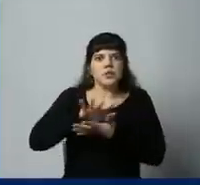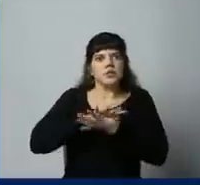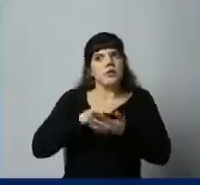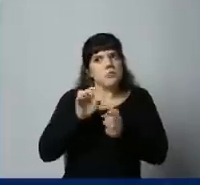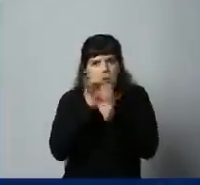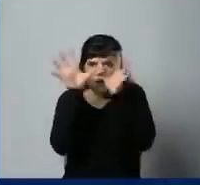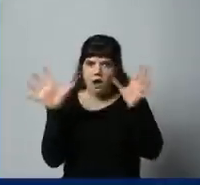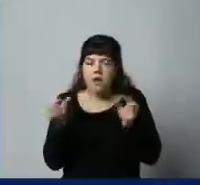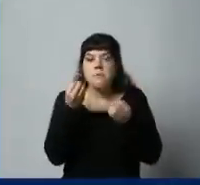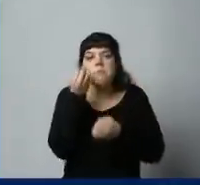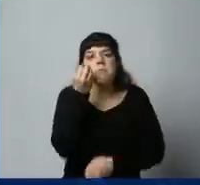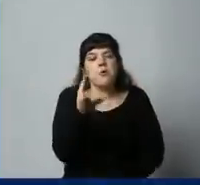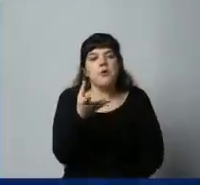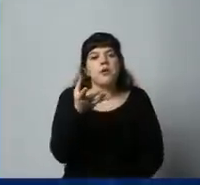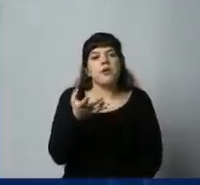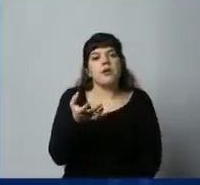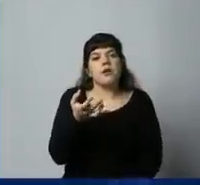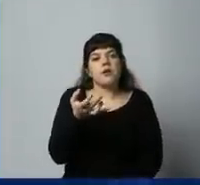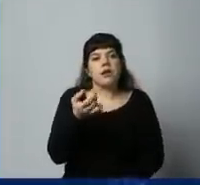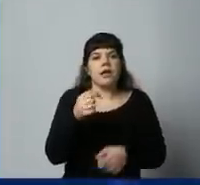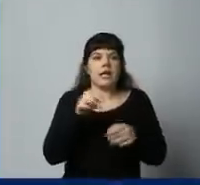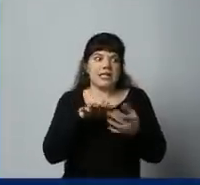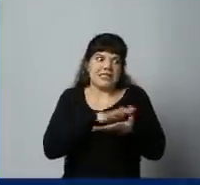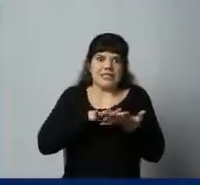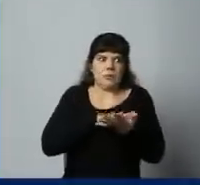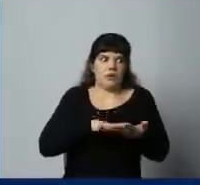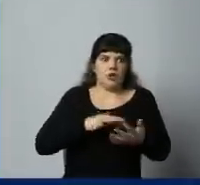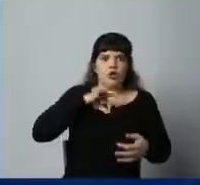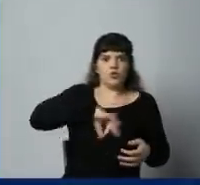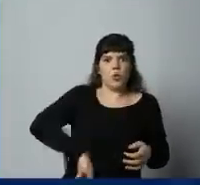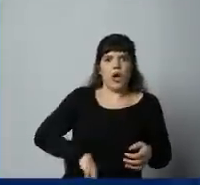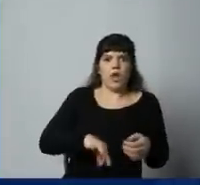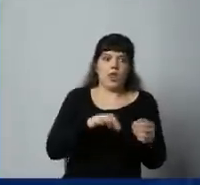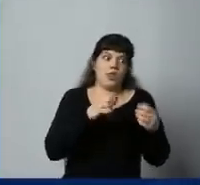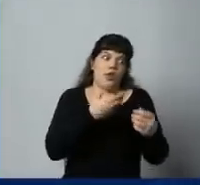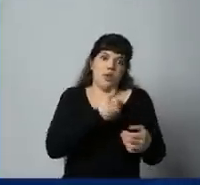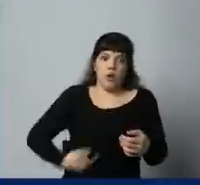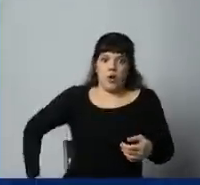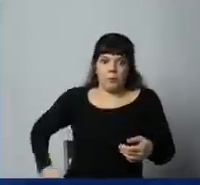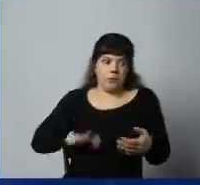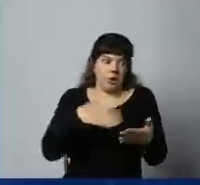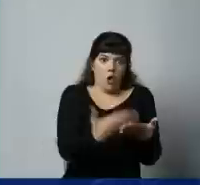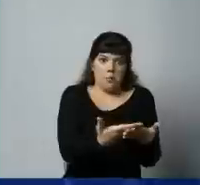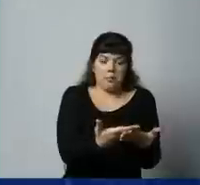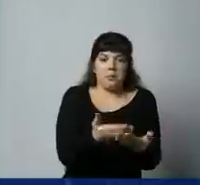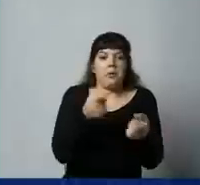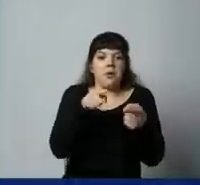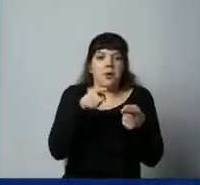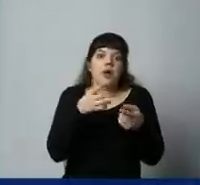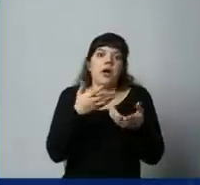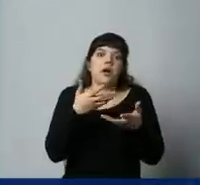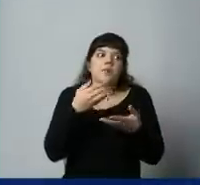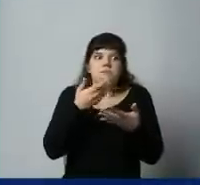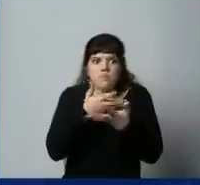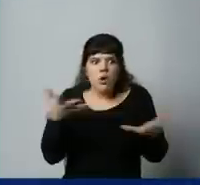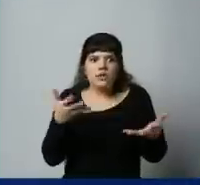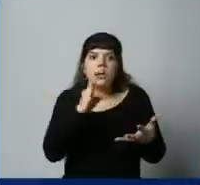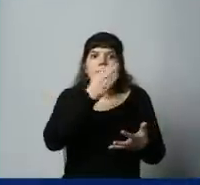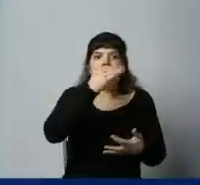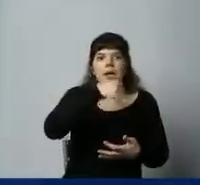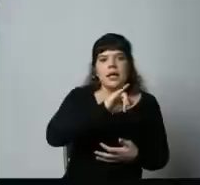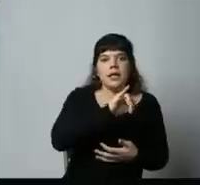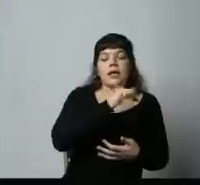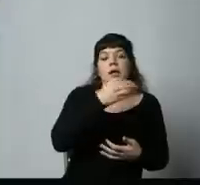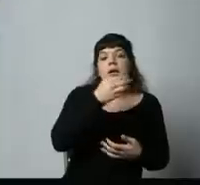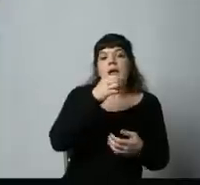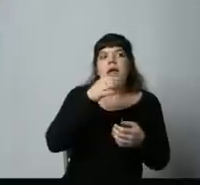por eh la Pauta salarial presentada por el gobierno que vincula directamente la caída del pbi con la caída